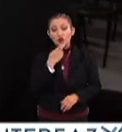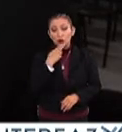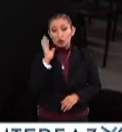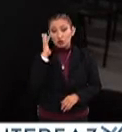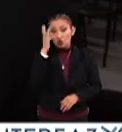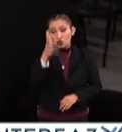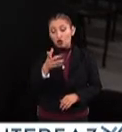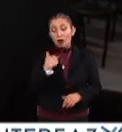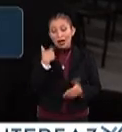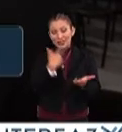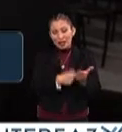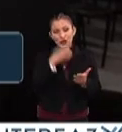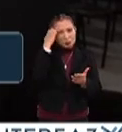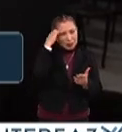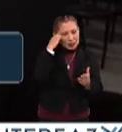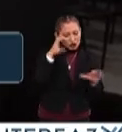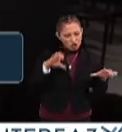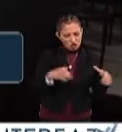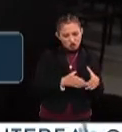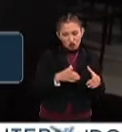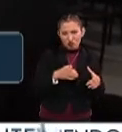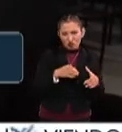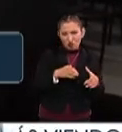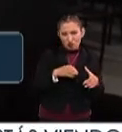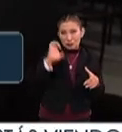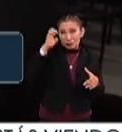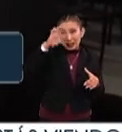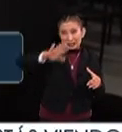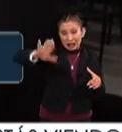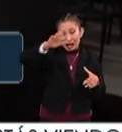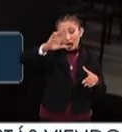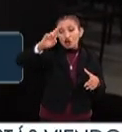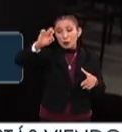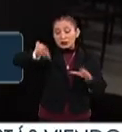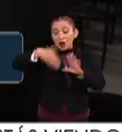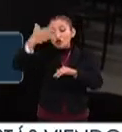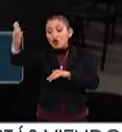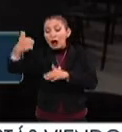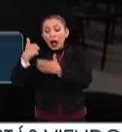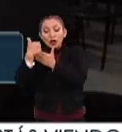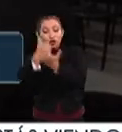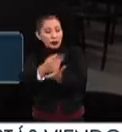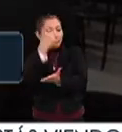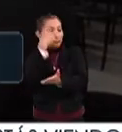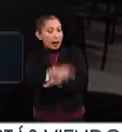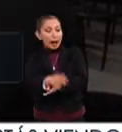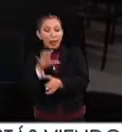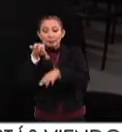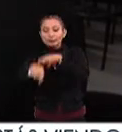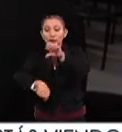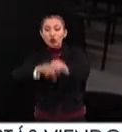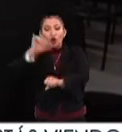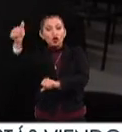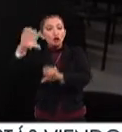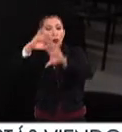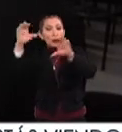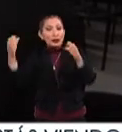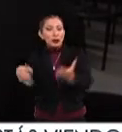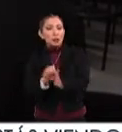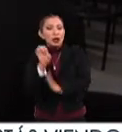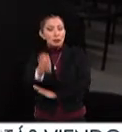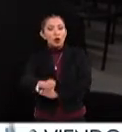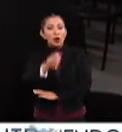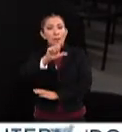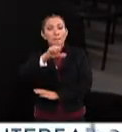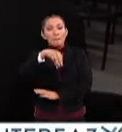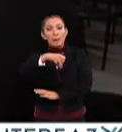aplicaciones, no solamente dentro de la estación espacial, sino también por fuera. Robots como estos nos podrían ayudar a colonizar otros planetas, como el caso de